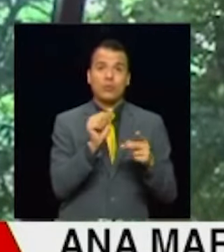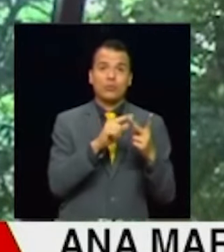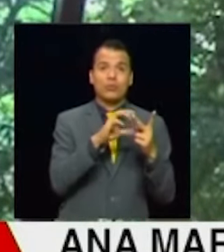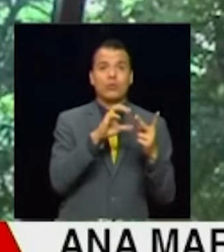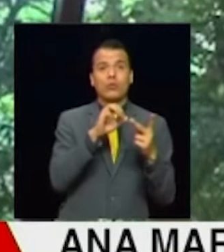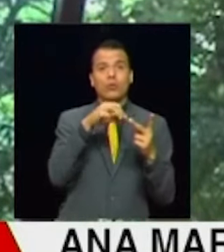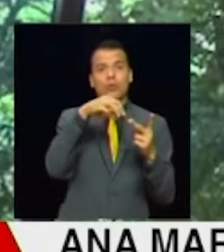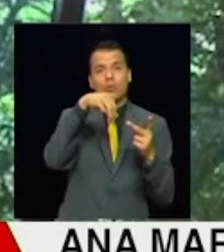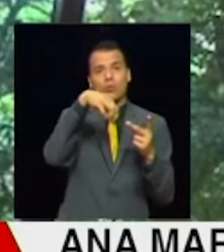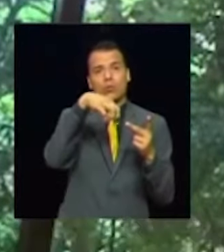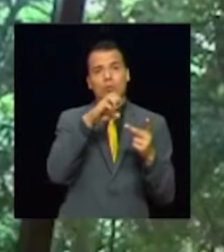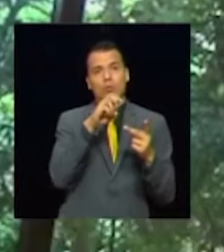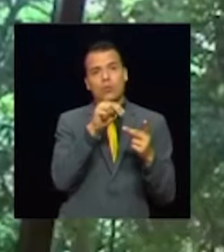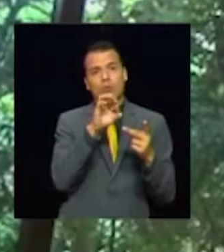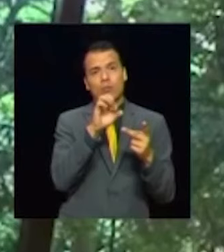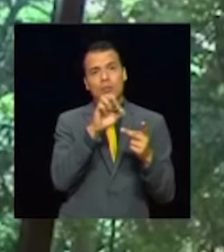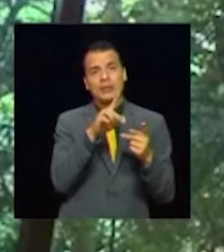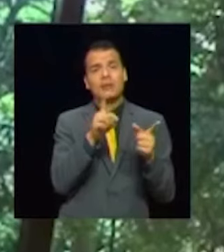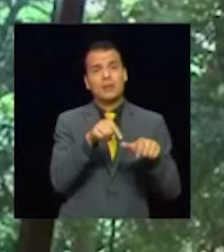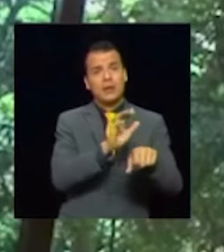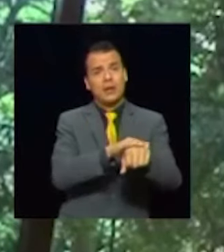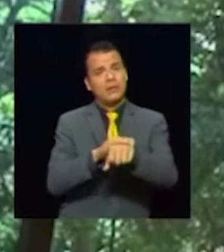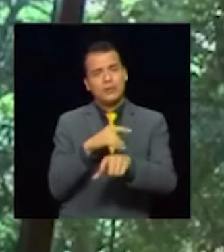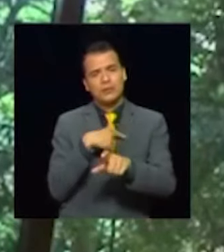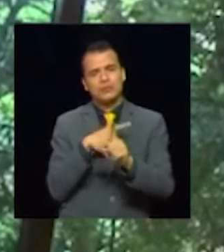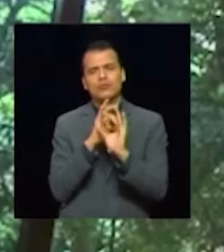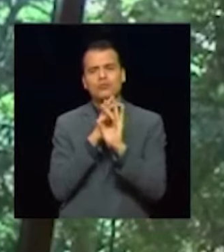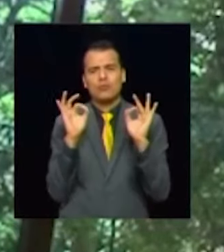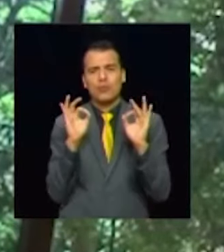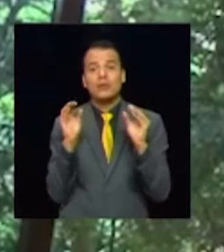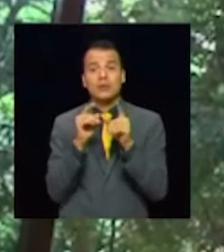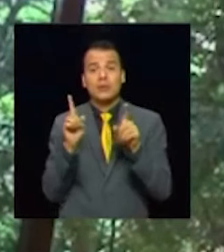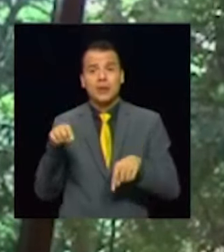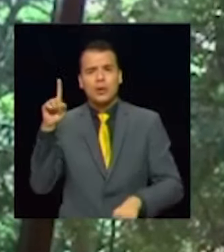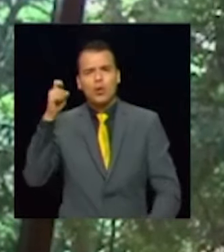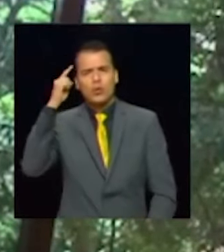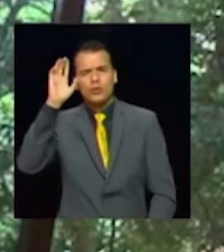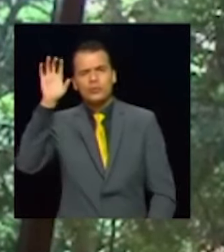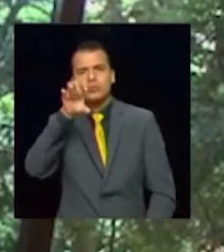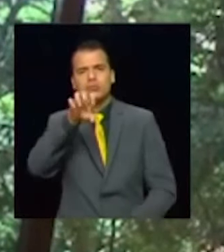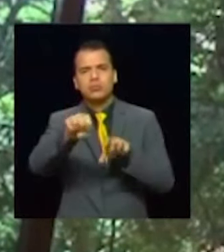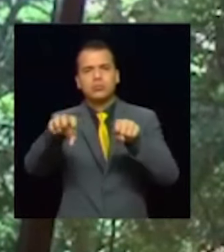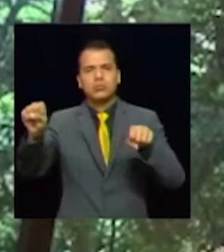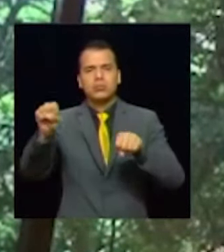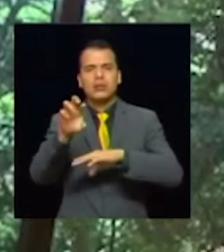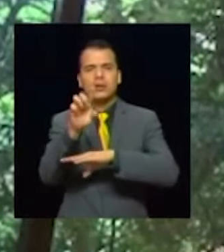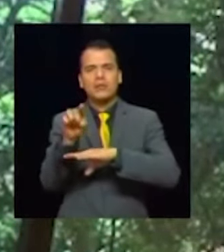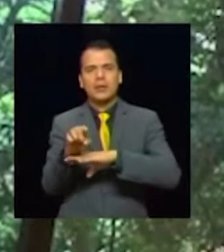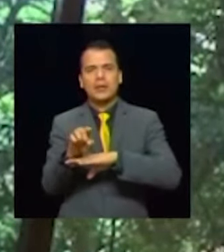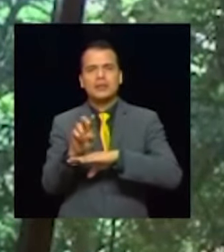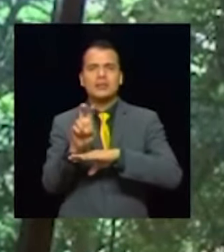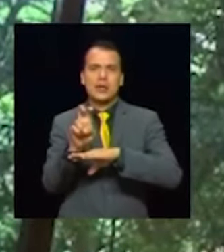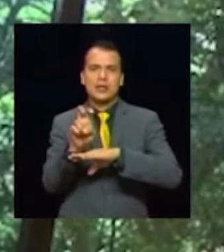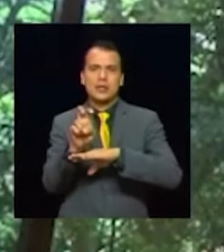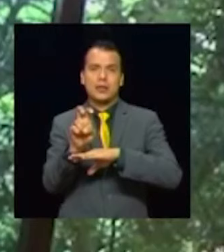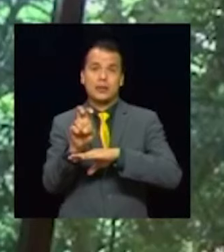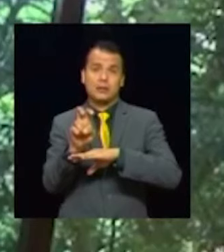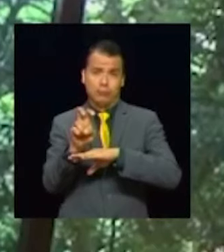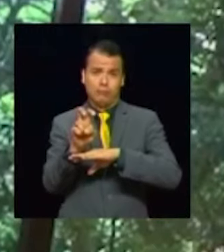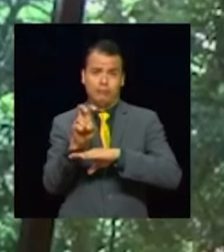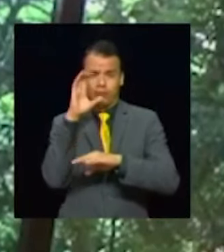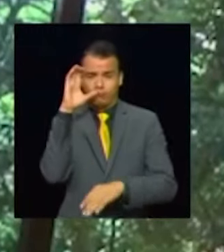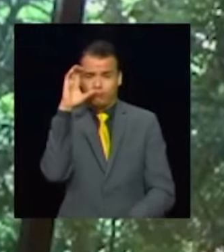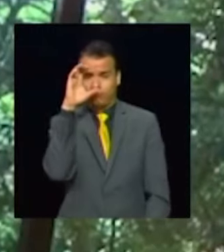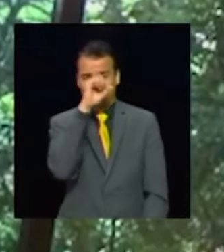gobierno ya con el control de 7 EPS y más de 30 millones de colombianos, pues